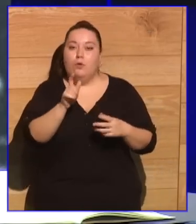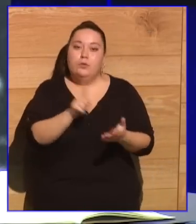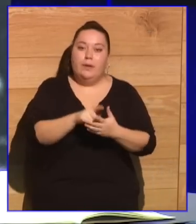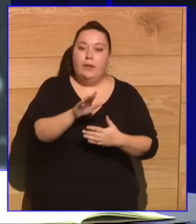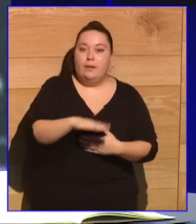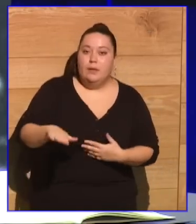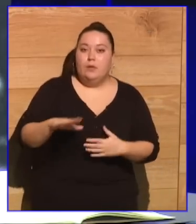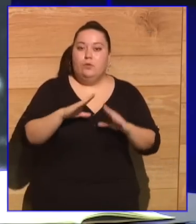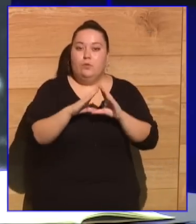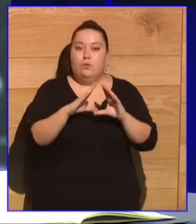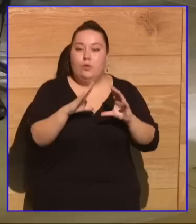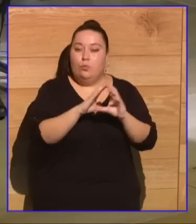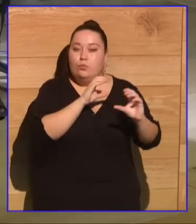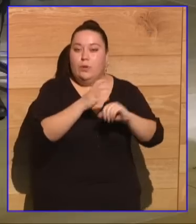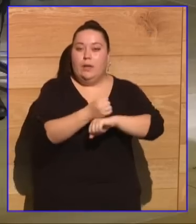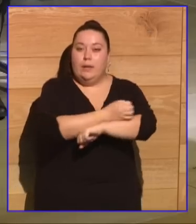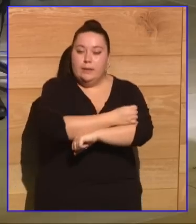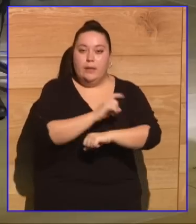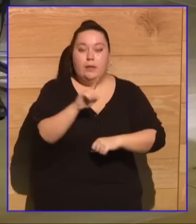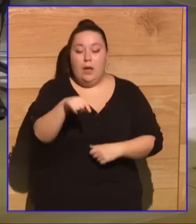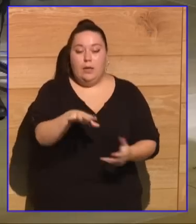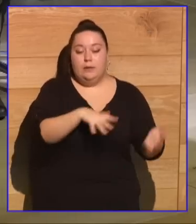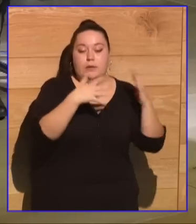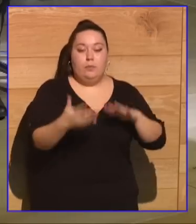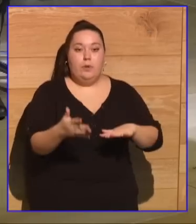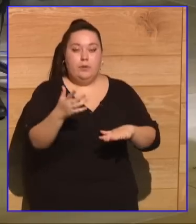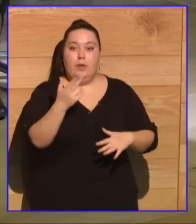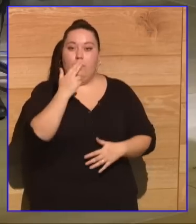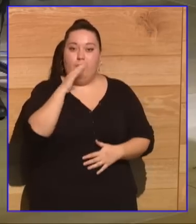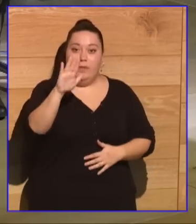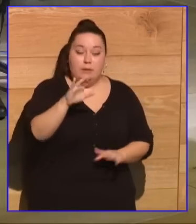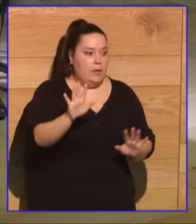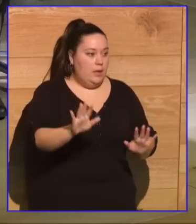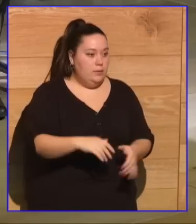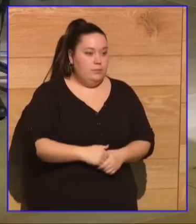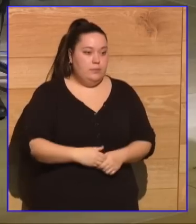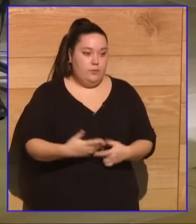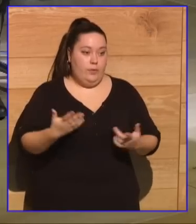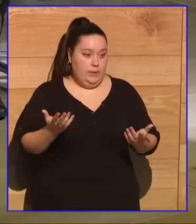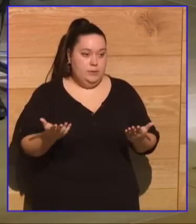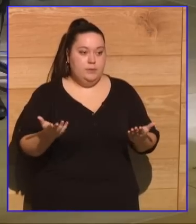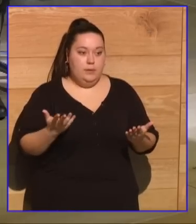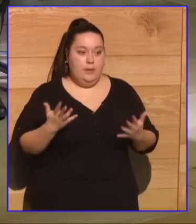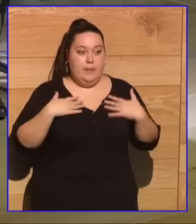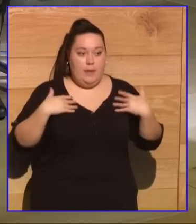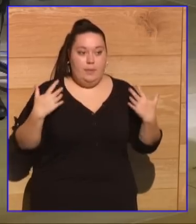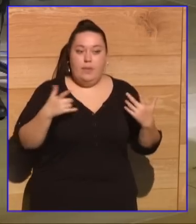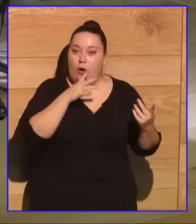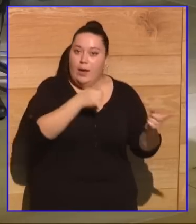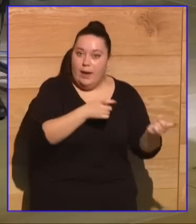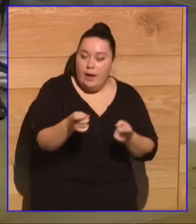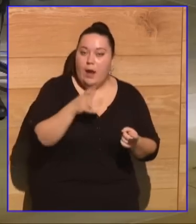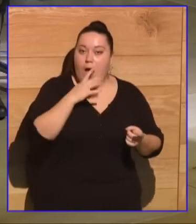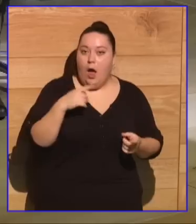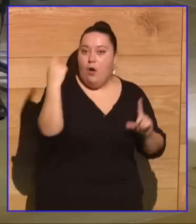vez en el túnel con el tren. Y aquí lo vamos a ver que se convierte en un fascista. Claro. Porque de repente... Y ahora guerra, y ahora